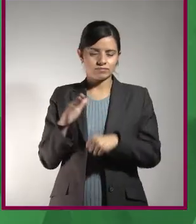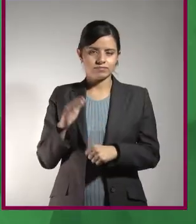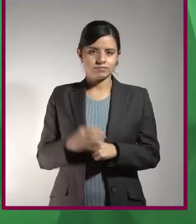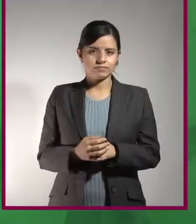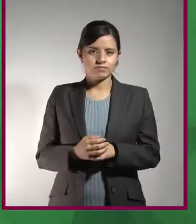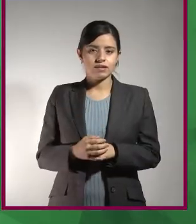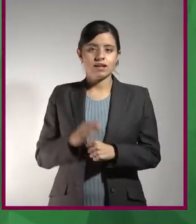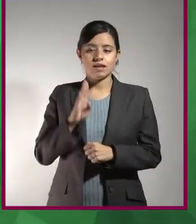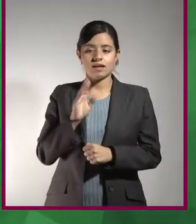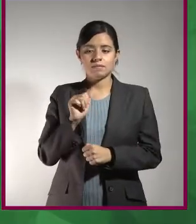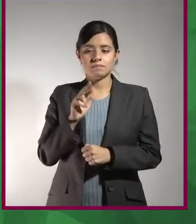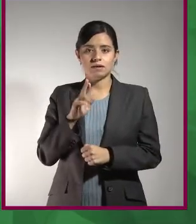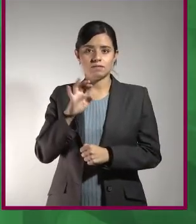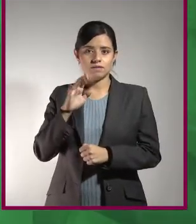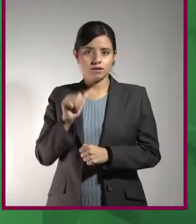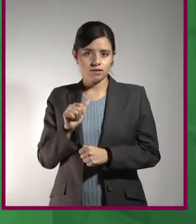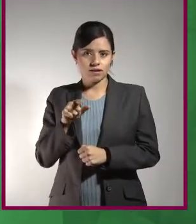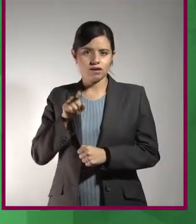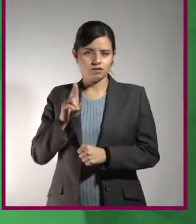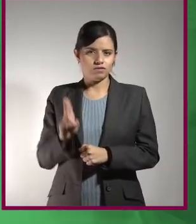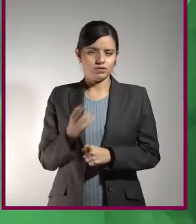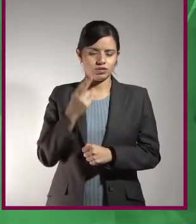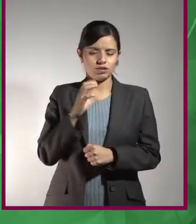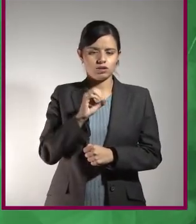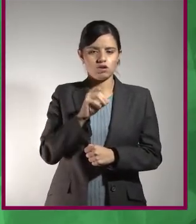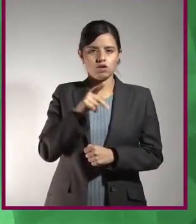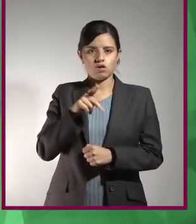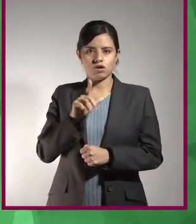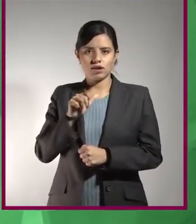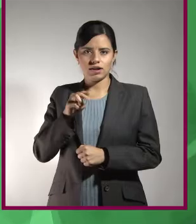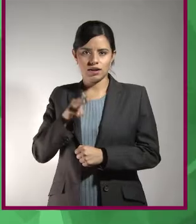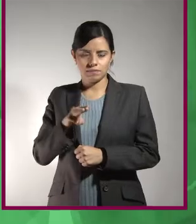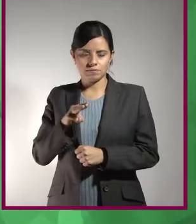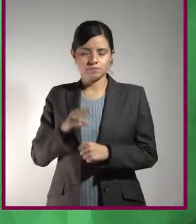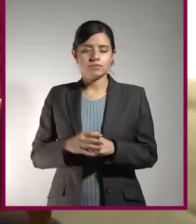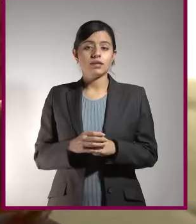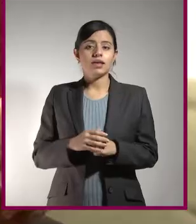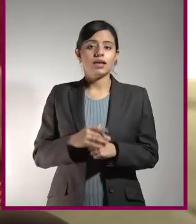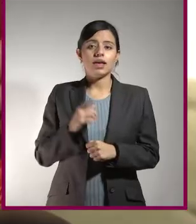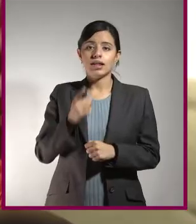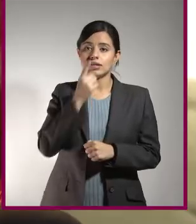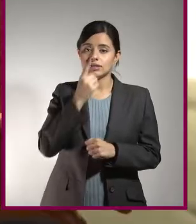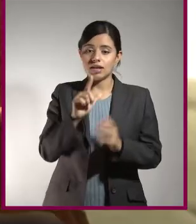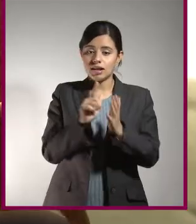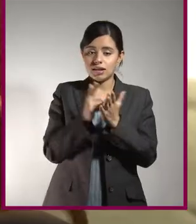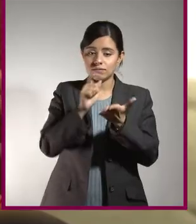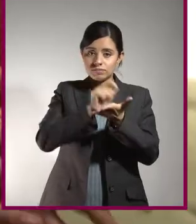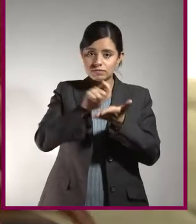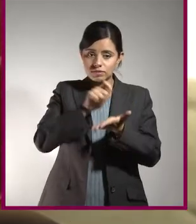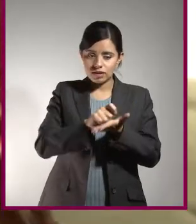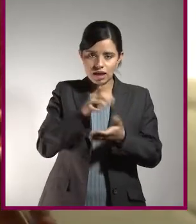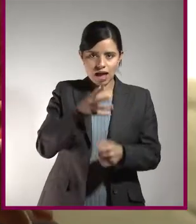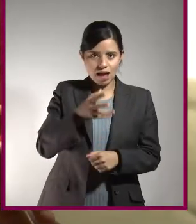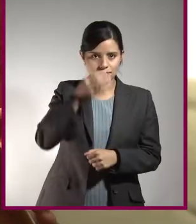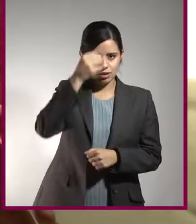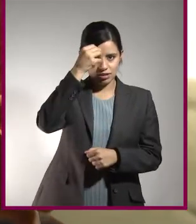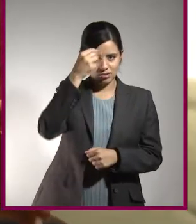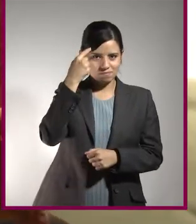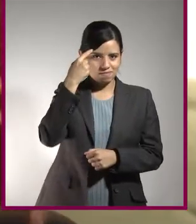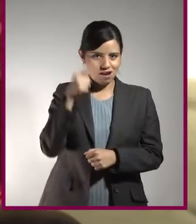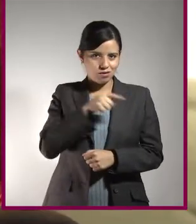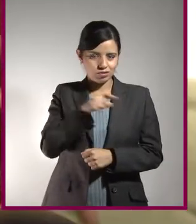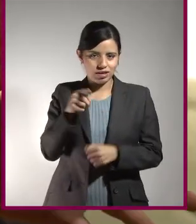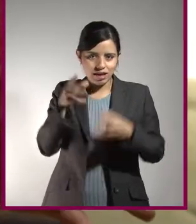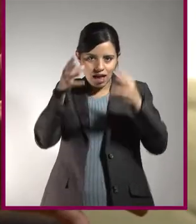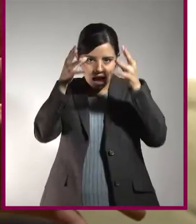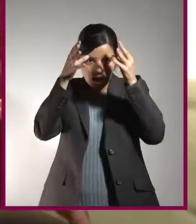Oakley, una famosa divulgadora de la Universidad de Auckland y de la Universidad McMaster, afirma en su libro Aprendiendo a Aprender que cuando